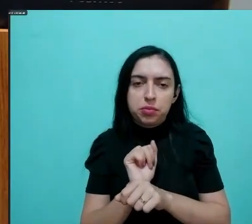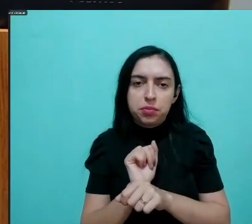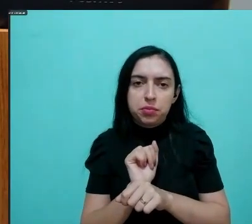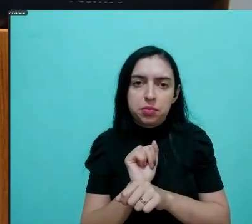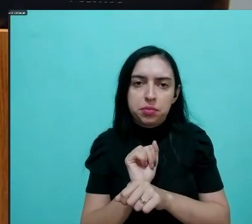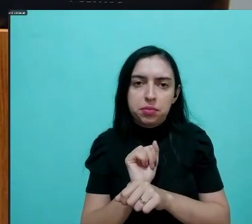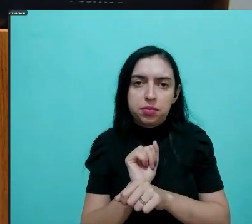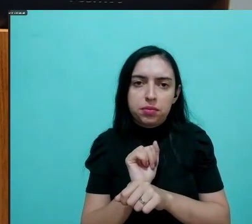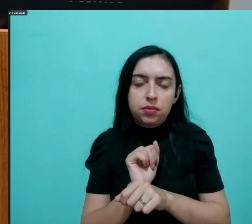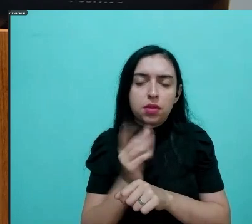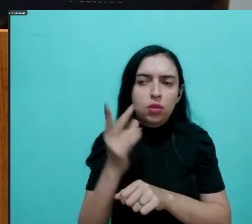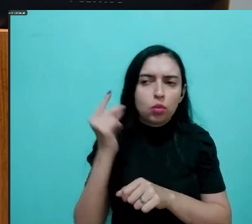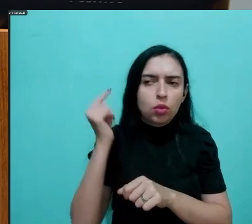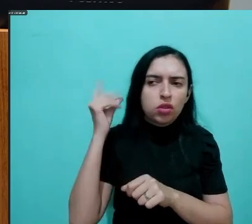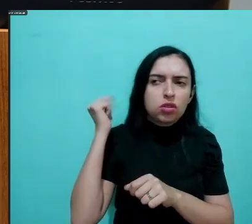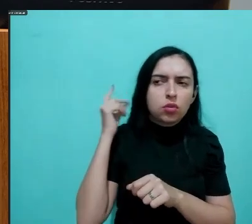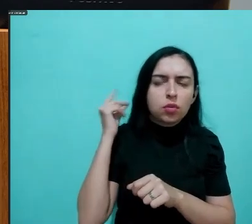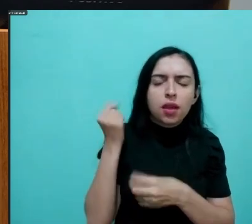básicamente cuando